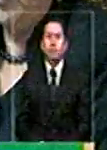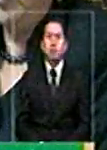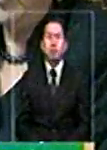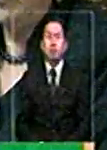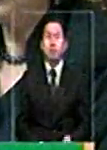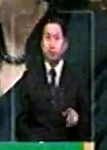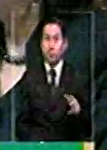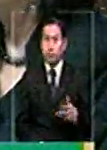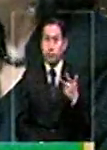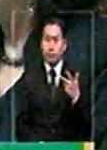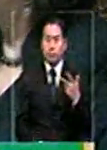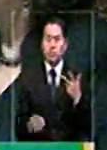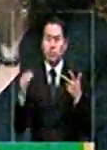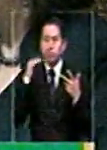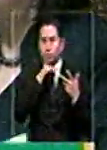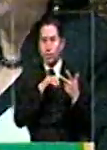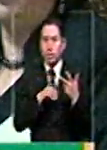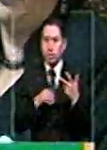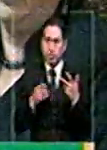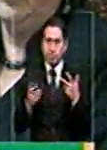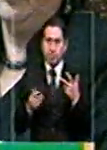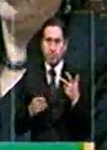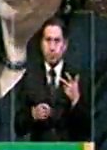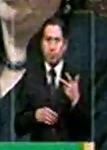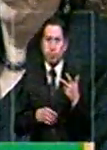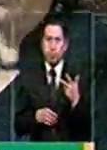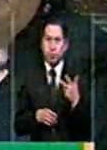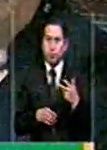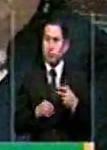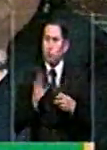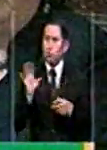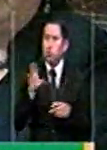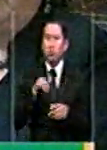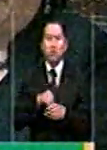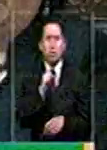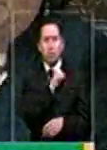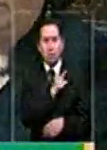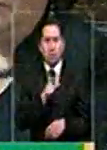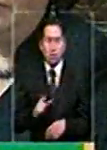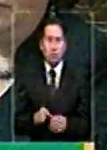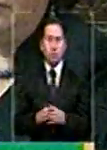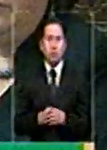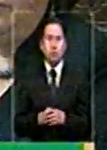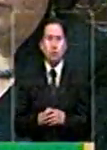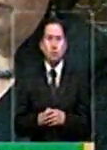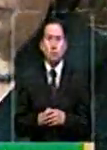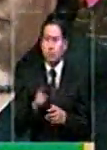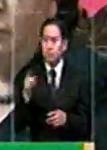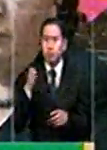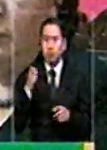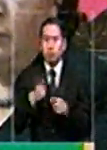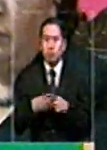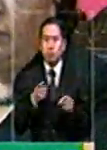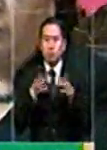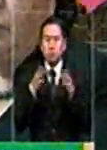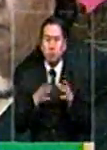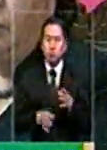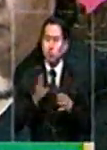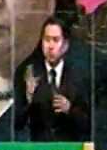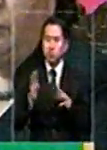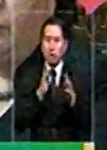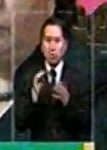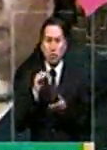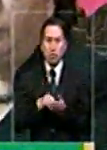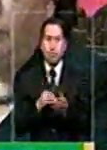Tercera mentira de la gente de la alcaldía. Declaración del exdirector de Ciremu, Giovanni